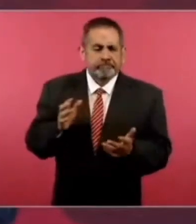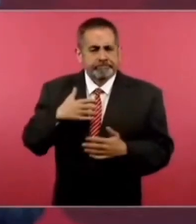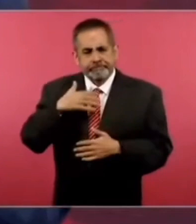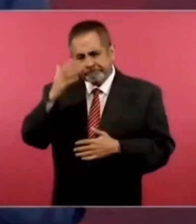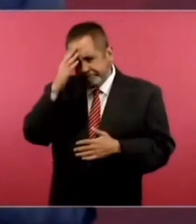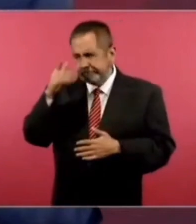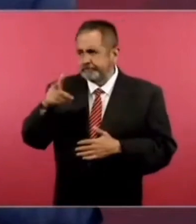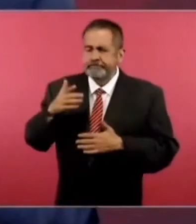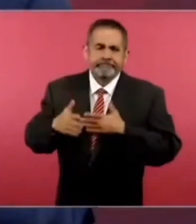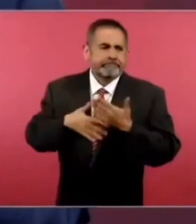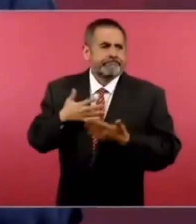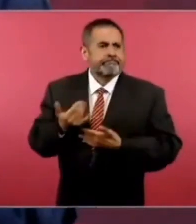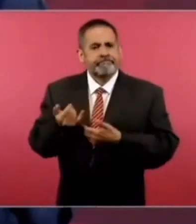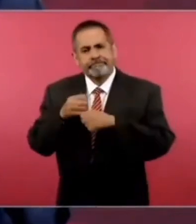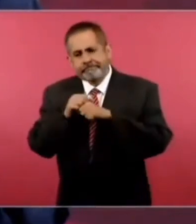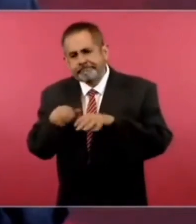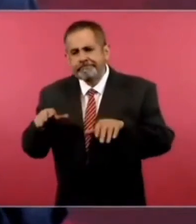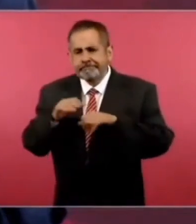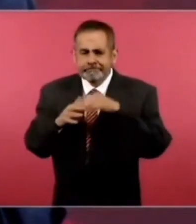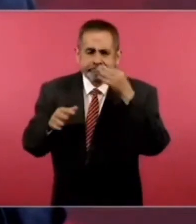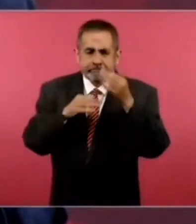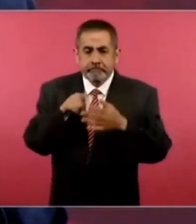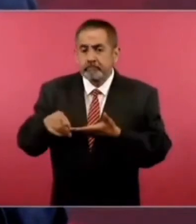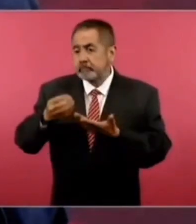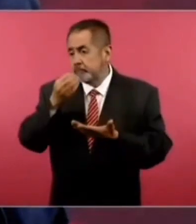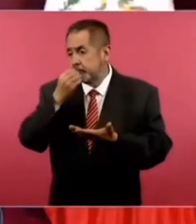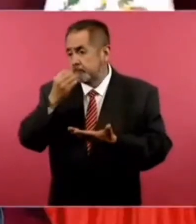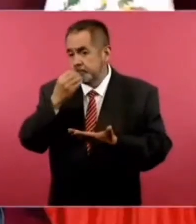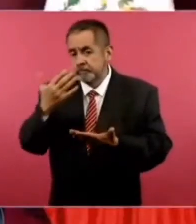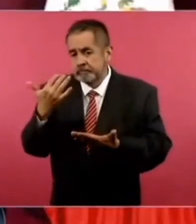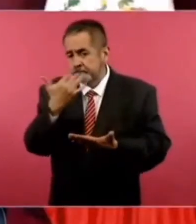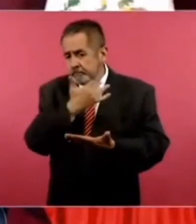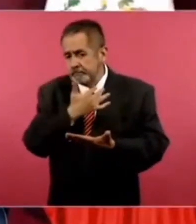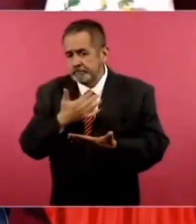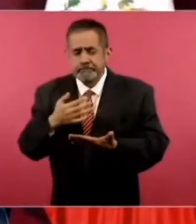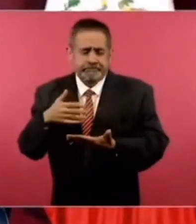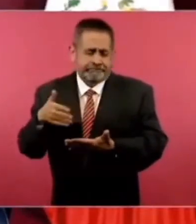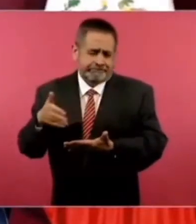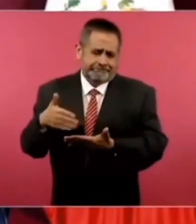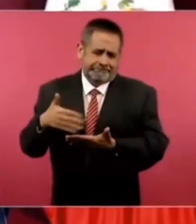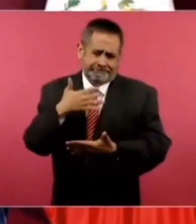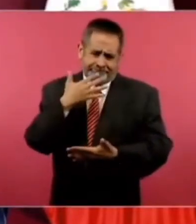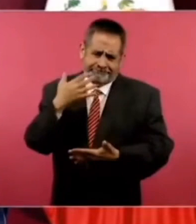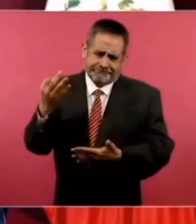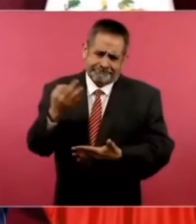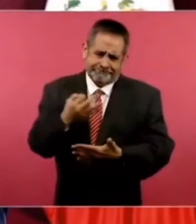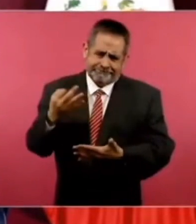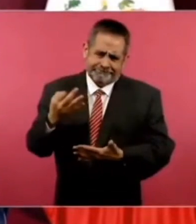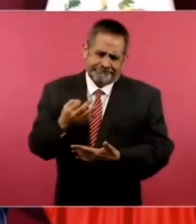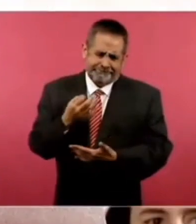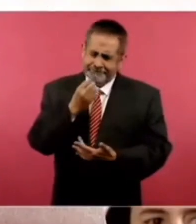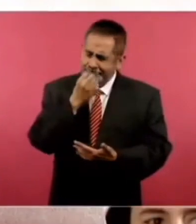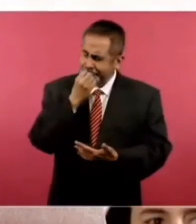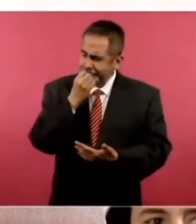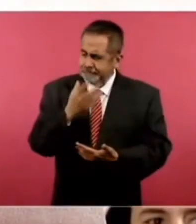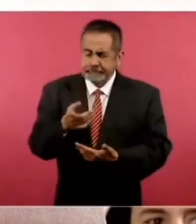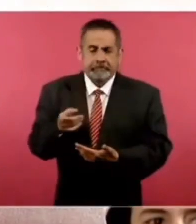conocer y disfrutar de la comida, ¿no?, tan